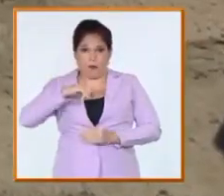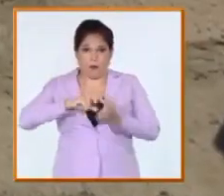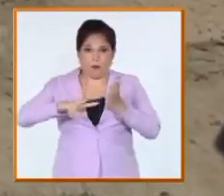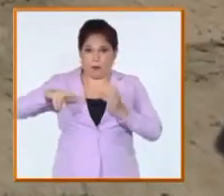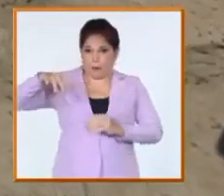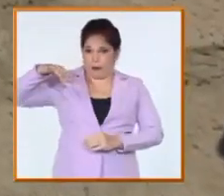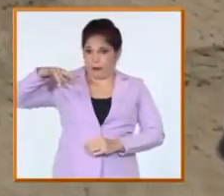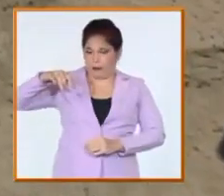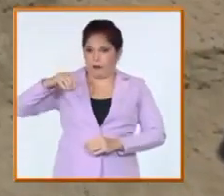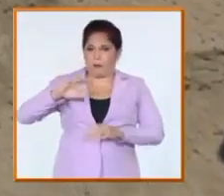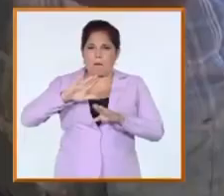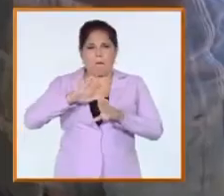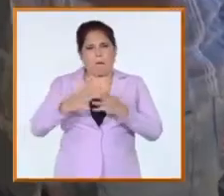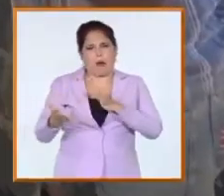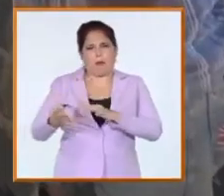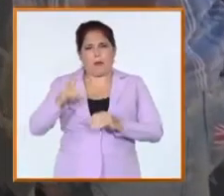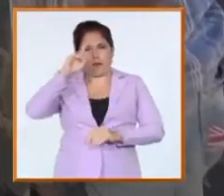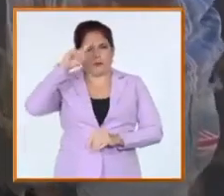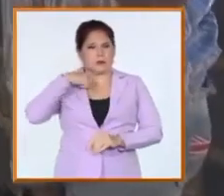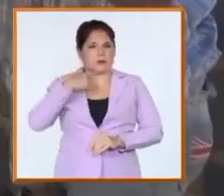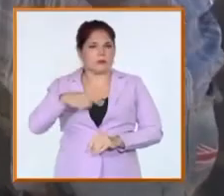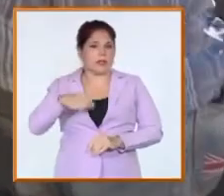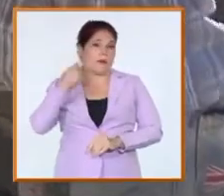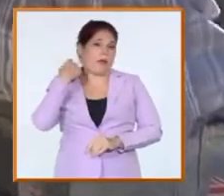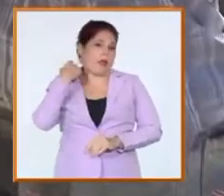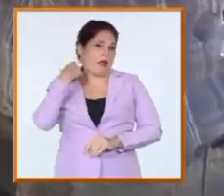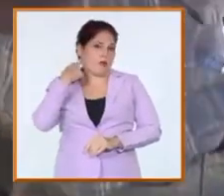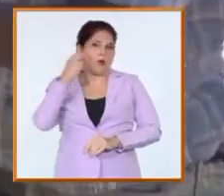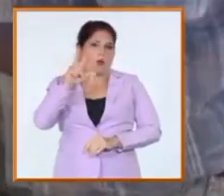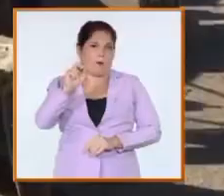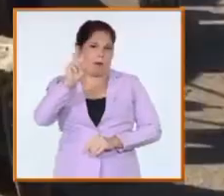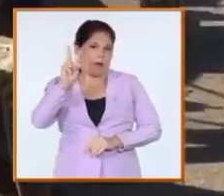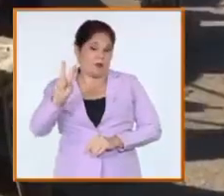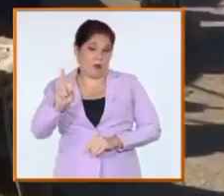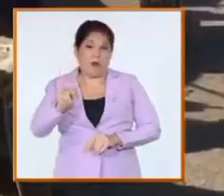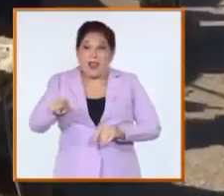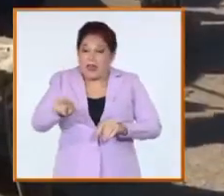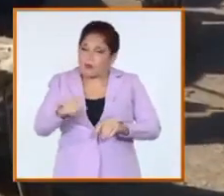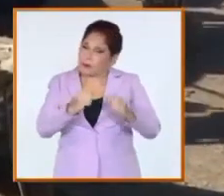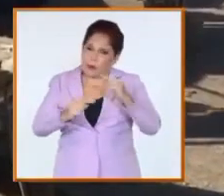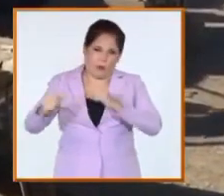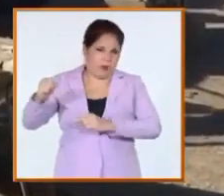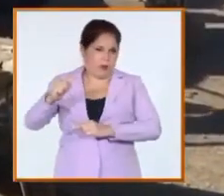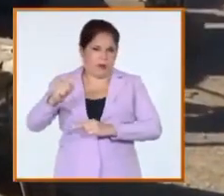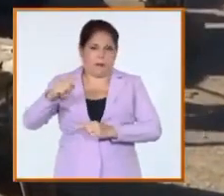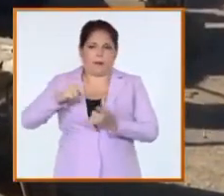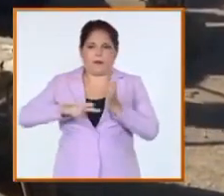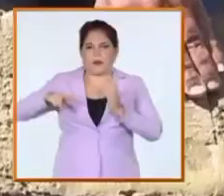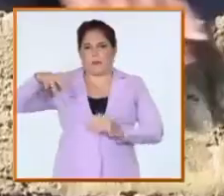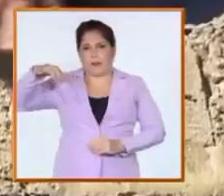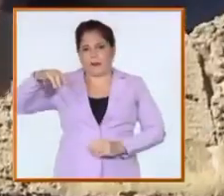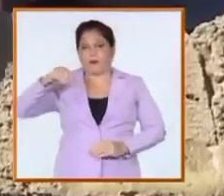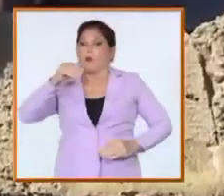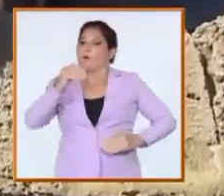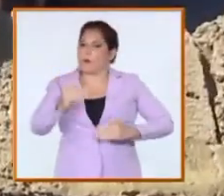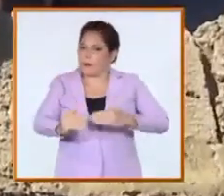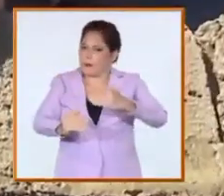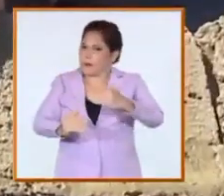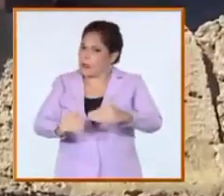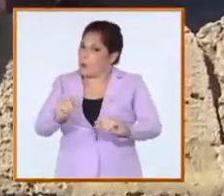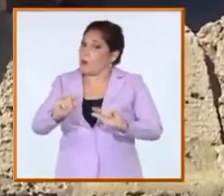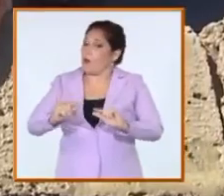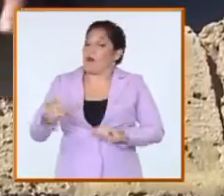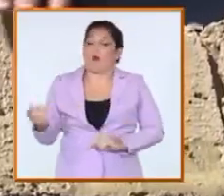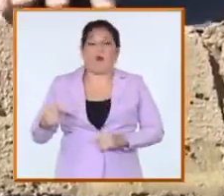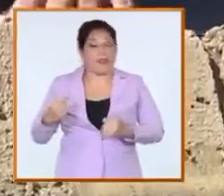a finales de septiembre de 2022 sigue siendo prioridad inaplazable envuelta abajo un proceso que requiere de más